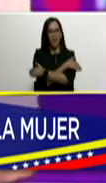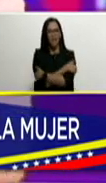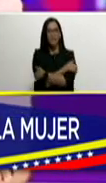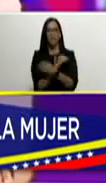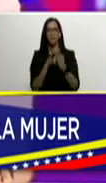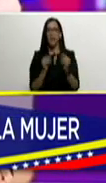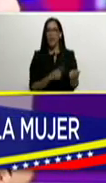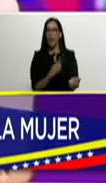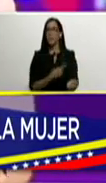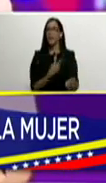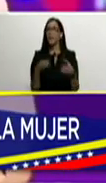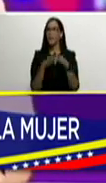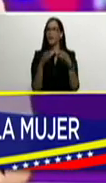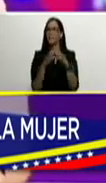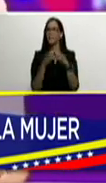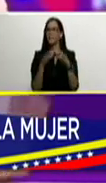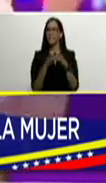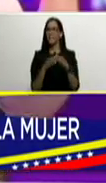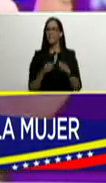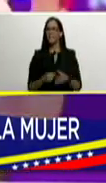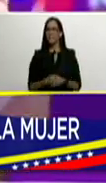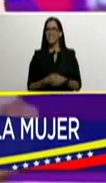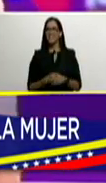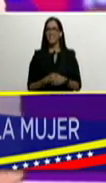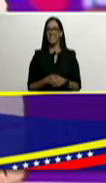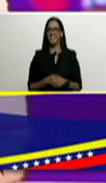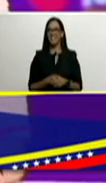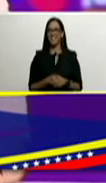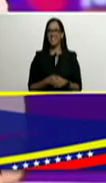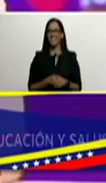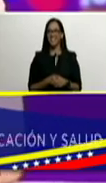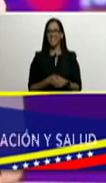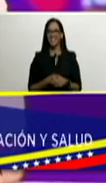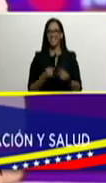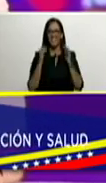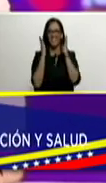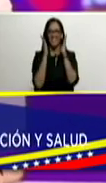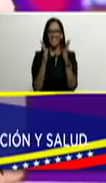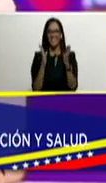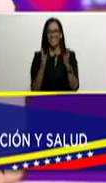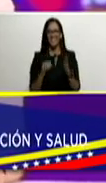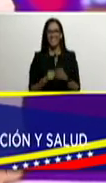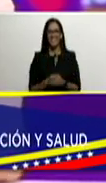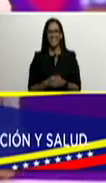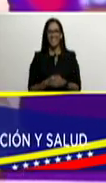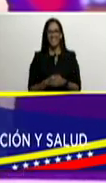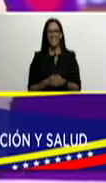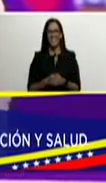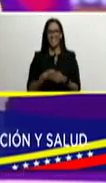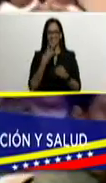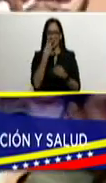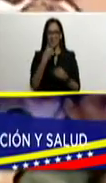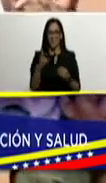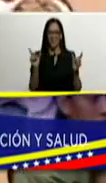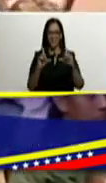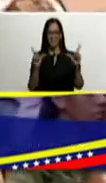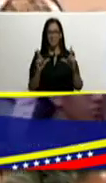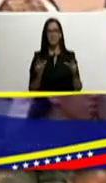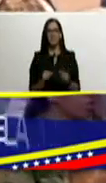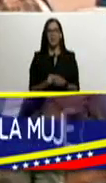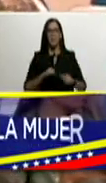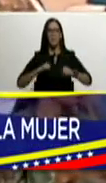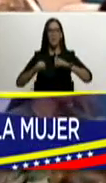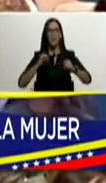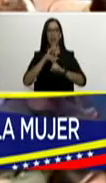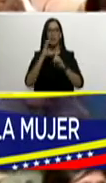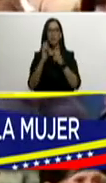hermanas y compañeras que están presentes en este acto y a todas las que nos están viendo a través de los medios, redes y paredes. Promover la cultura